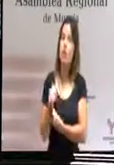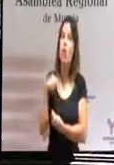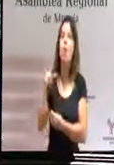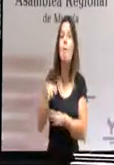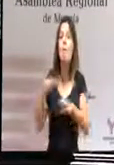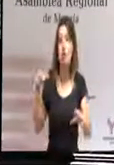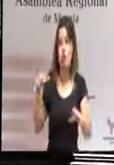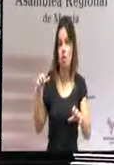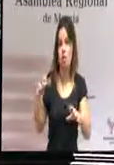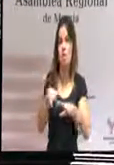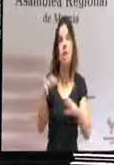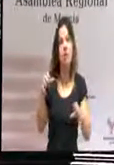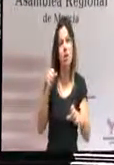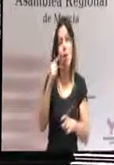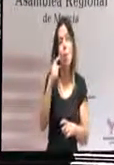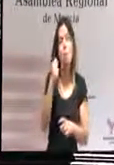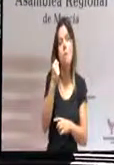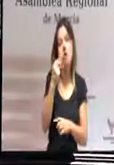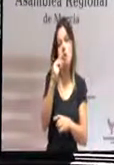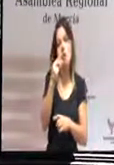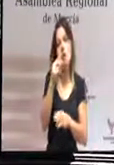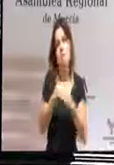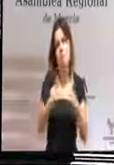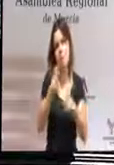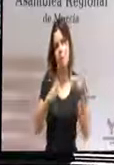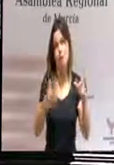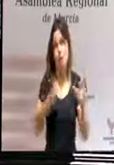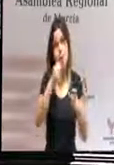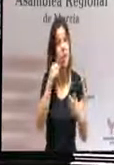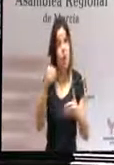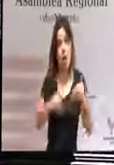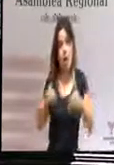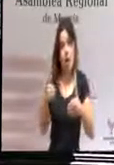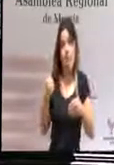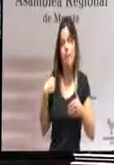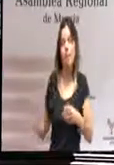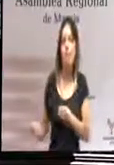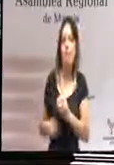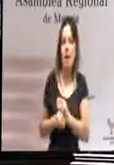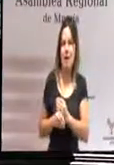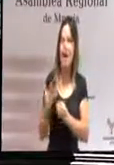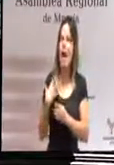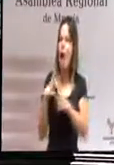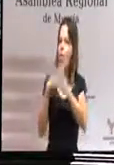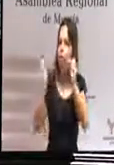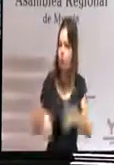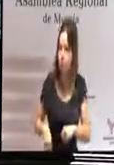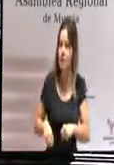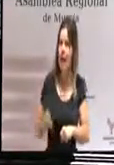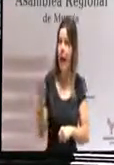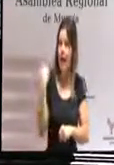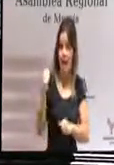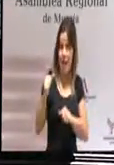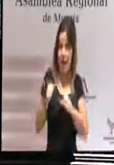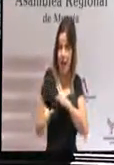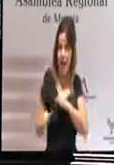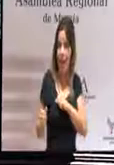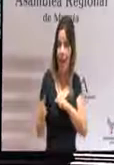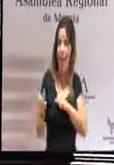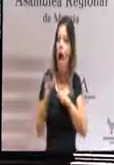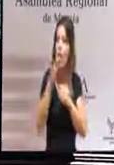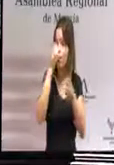mayoría de más de 1,5 millones de murcianos nos está reclamando: entendimiento. Desde ayer, la